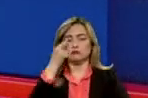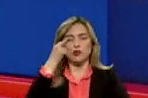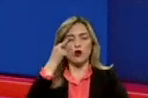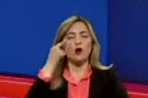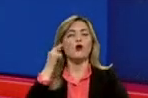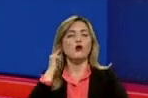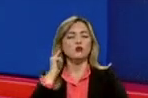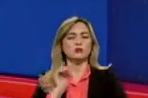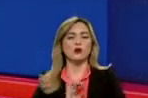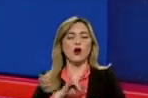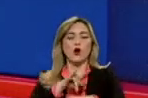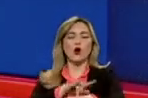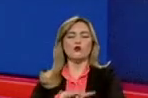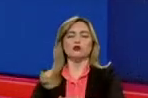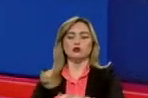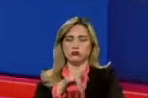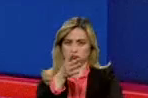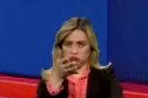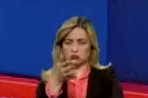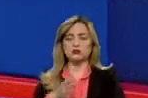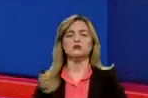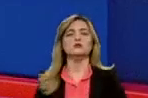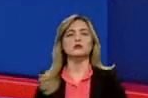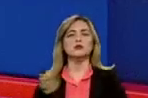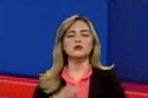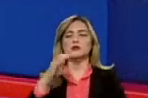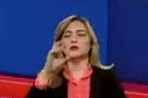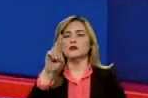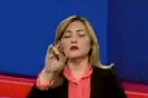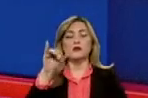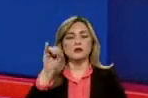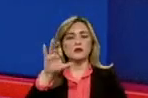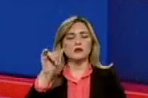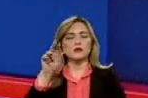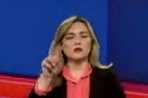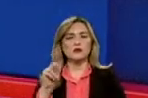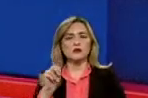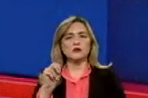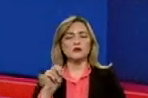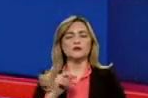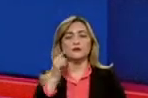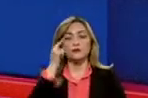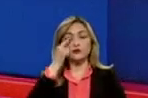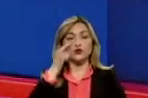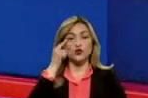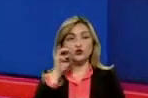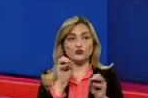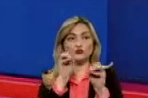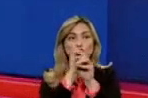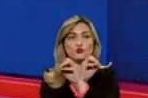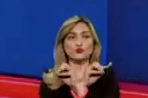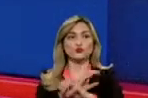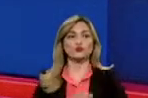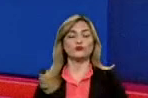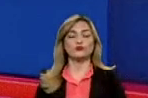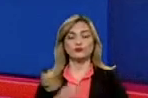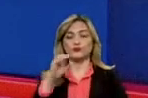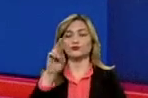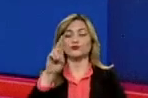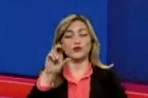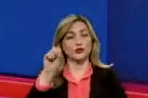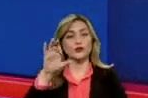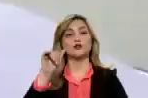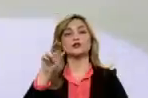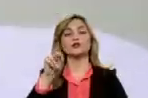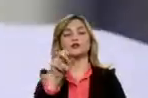y urológicas. Veamos entonces el caso de Cristian, quien se sometió a un trasplante de córnea. Cristian, de 33